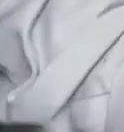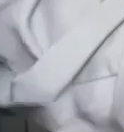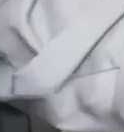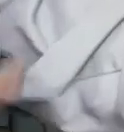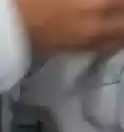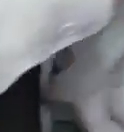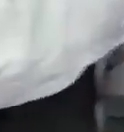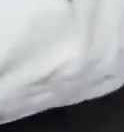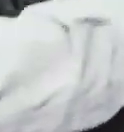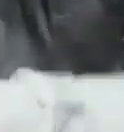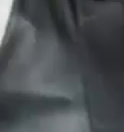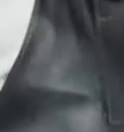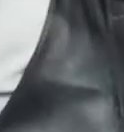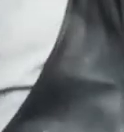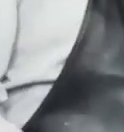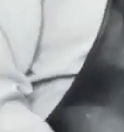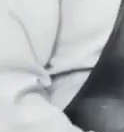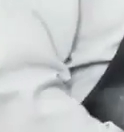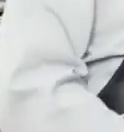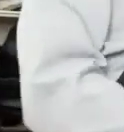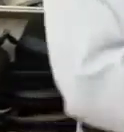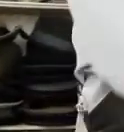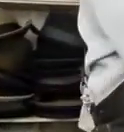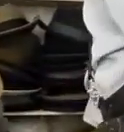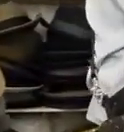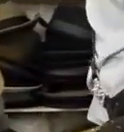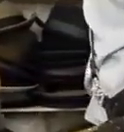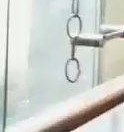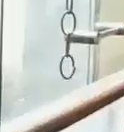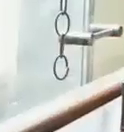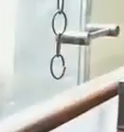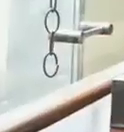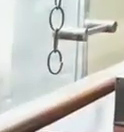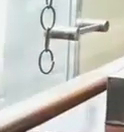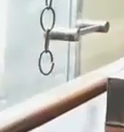un pedacito de Quito al mundo entero.